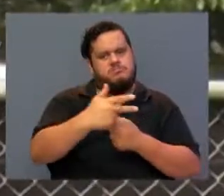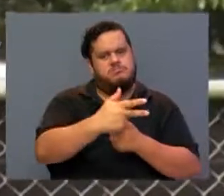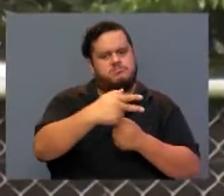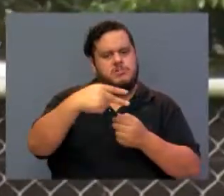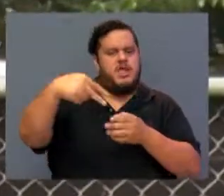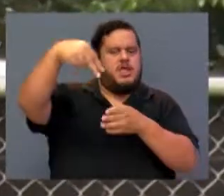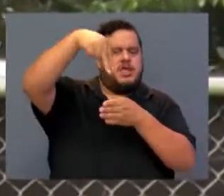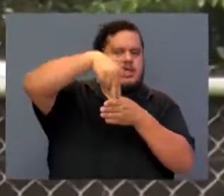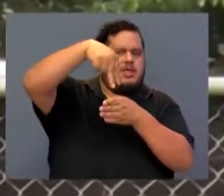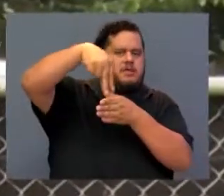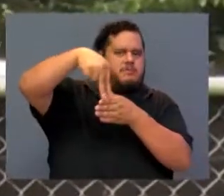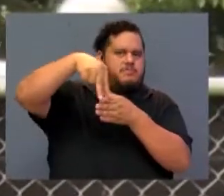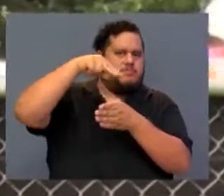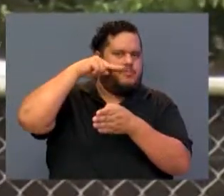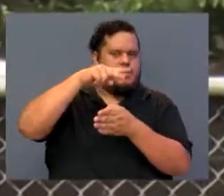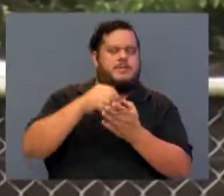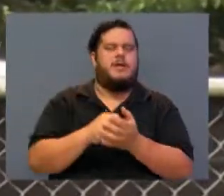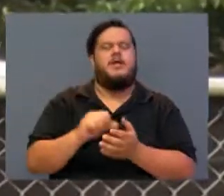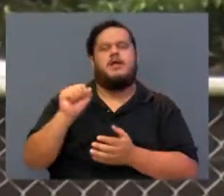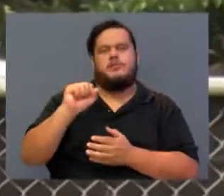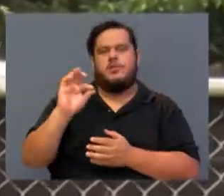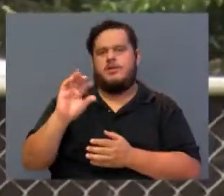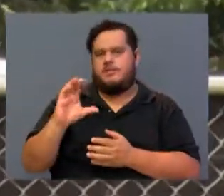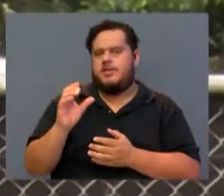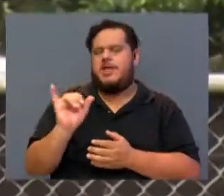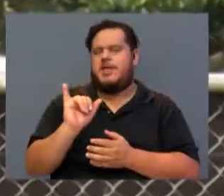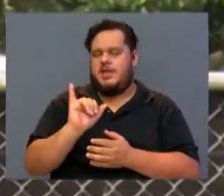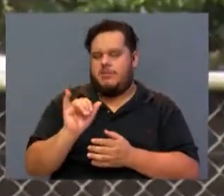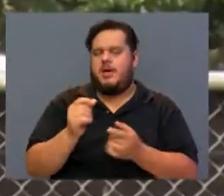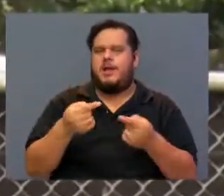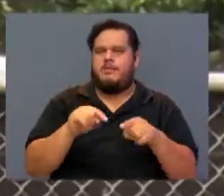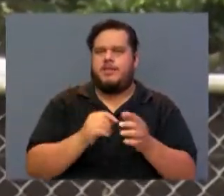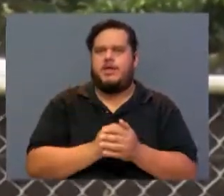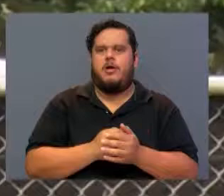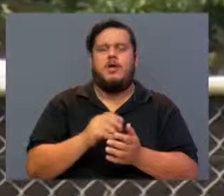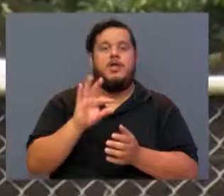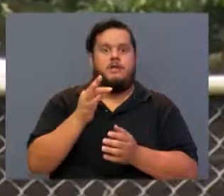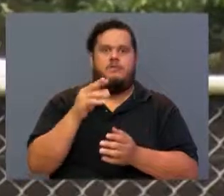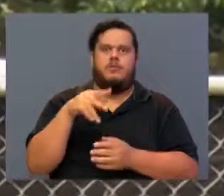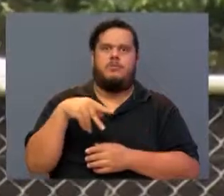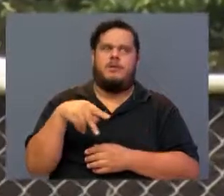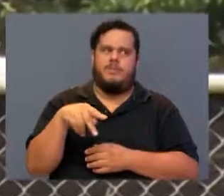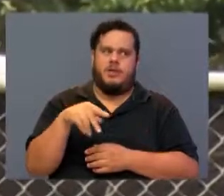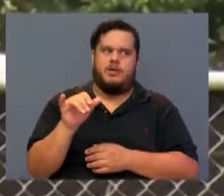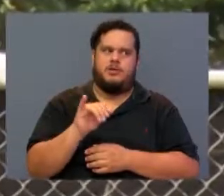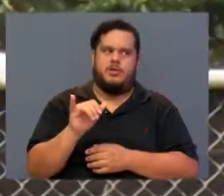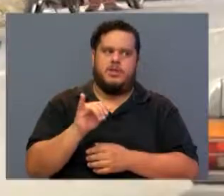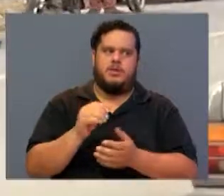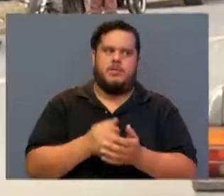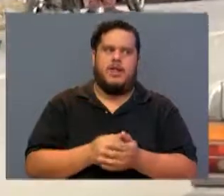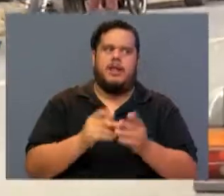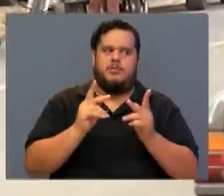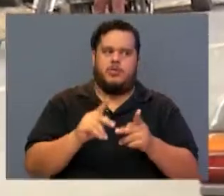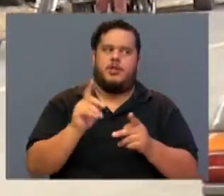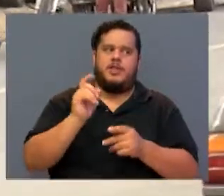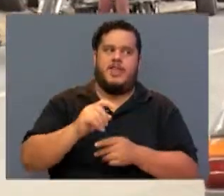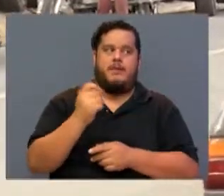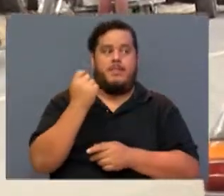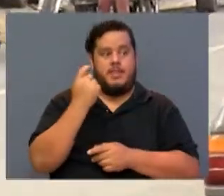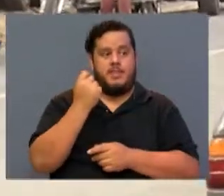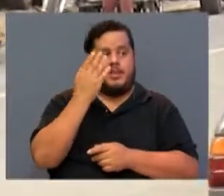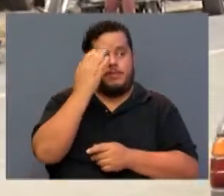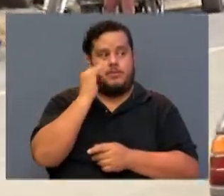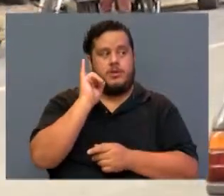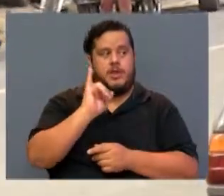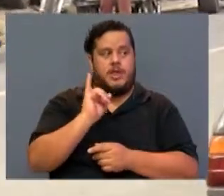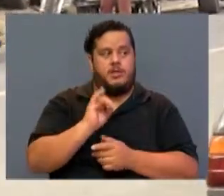Sporting ha pasado, si no me equivoco. Sí, en Sporting ha pasado y de forma hasta peligrosa, que eso creo que los aficionados tienen que entender, porque fue